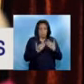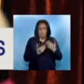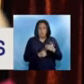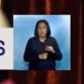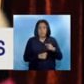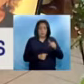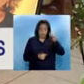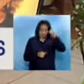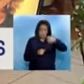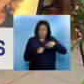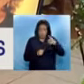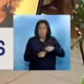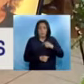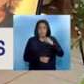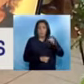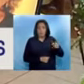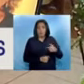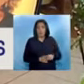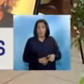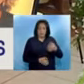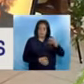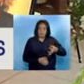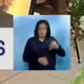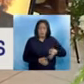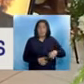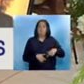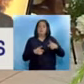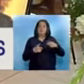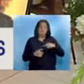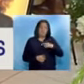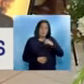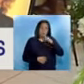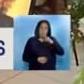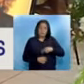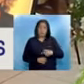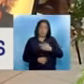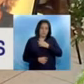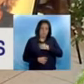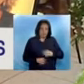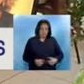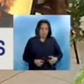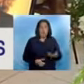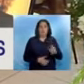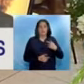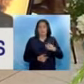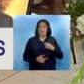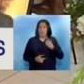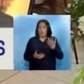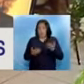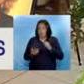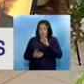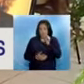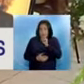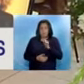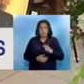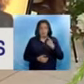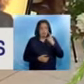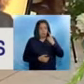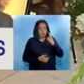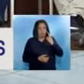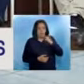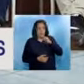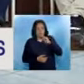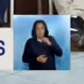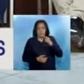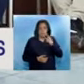porque la recuerdan como lo que ella era, la auténtica reina del bolero, la que le cantaba a las mujeres y a los hombres, más que nada a los hombres que se portaban